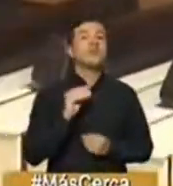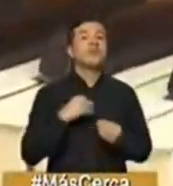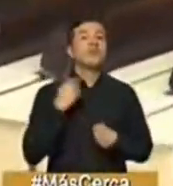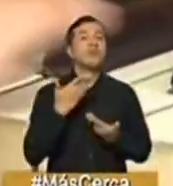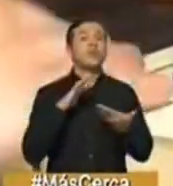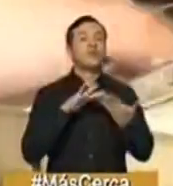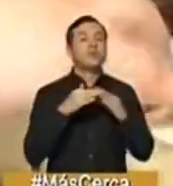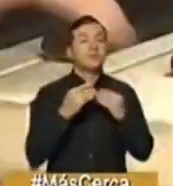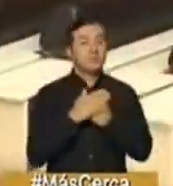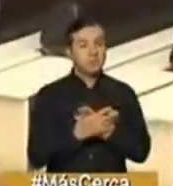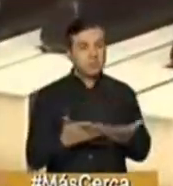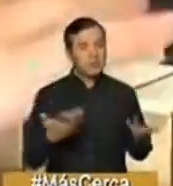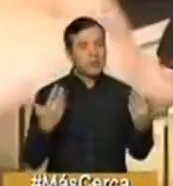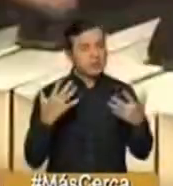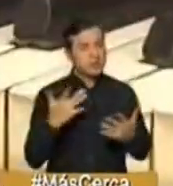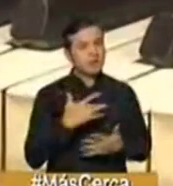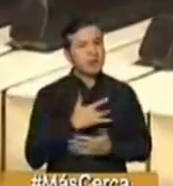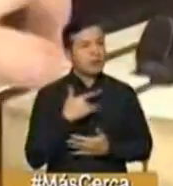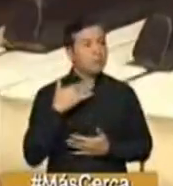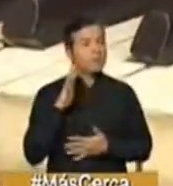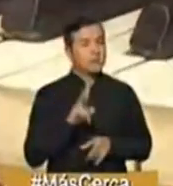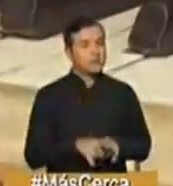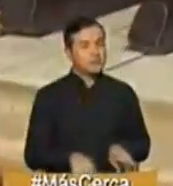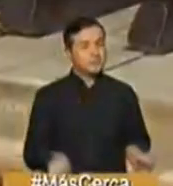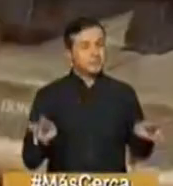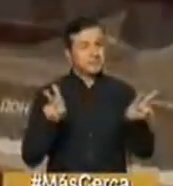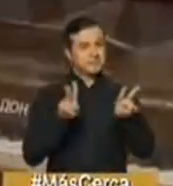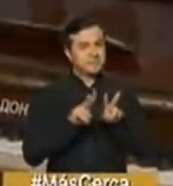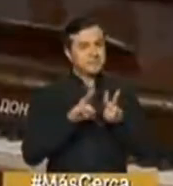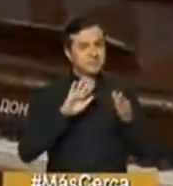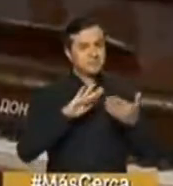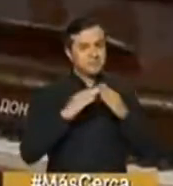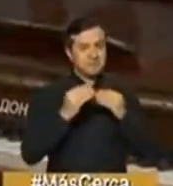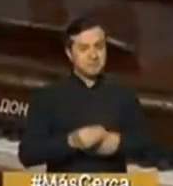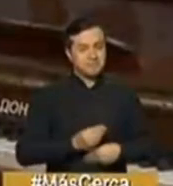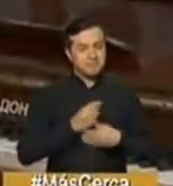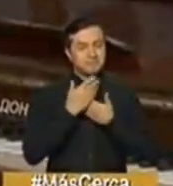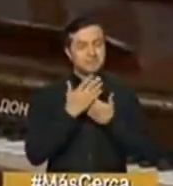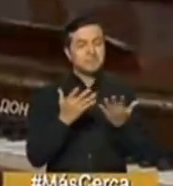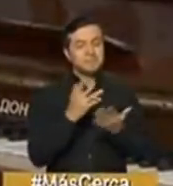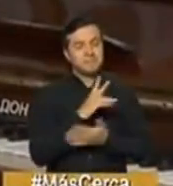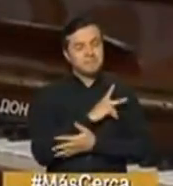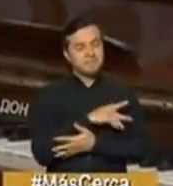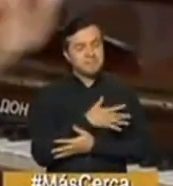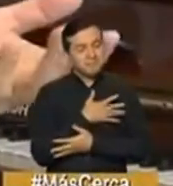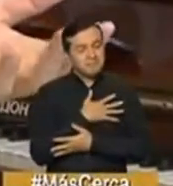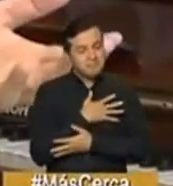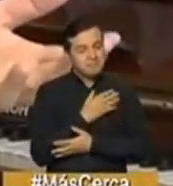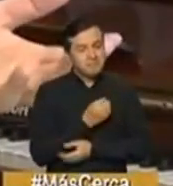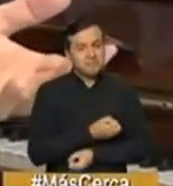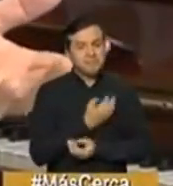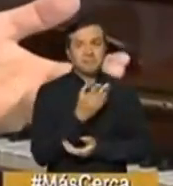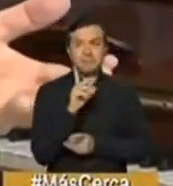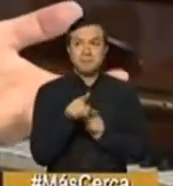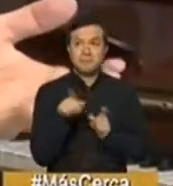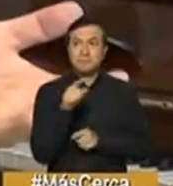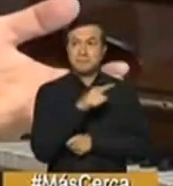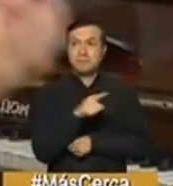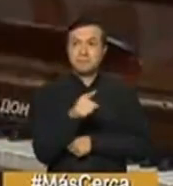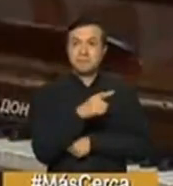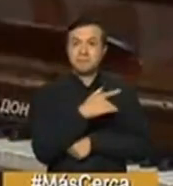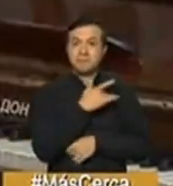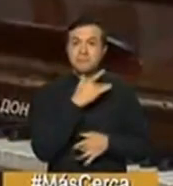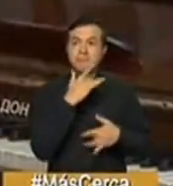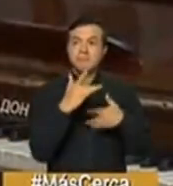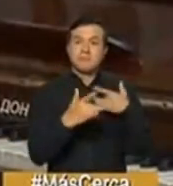a la comunidad ya es algo mucho más valioso, porque es una comunicación íntima, es una comunicación que mucha gente lo dice espiritual,